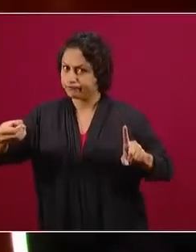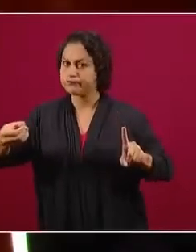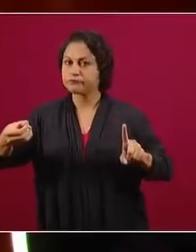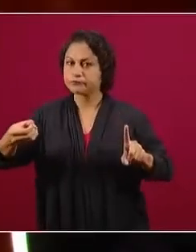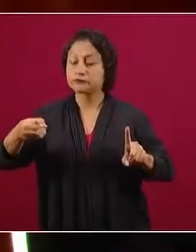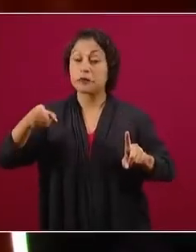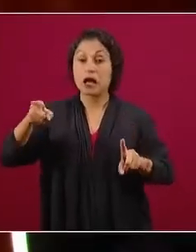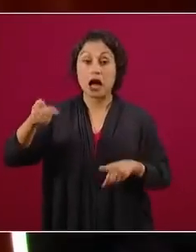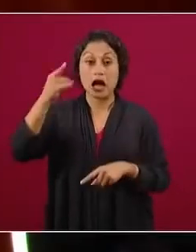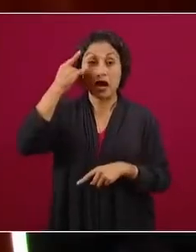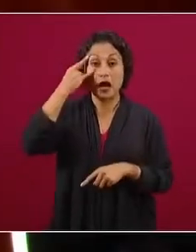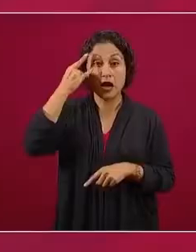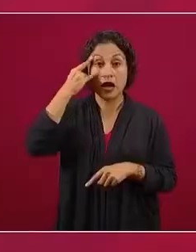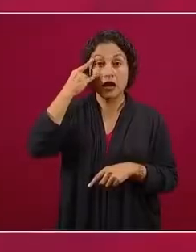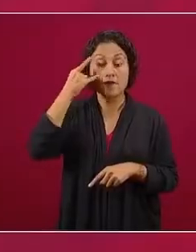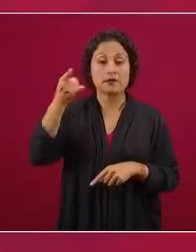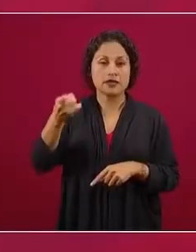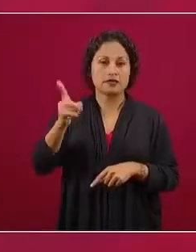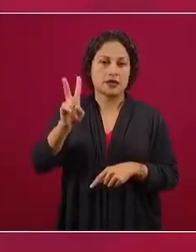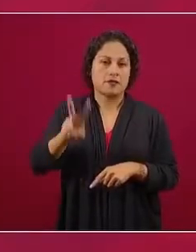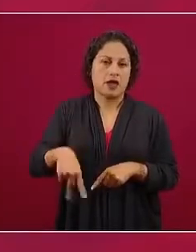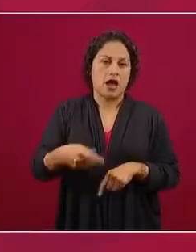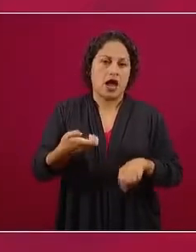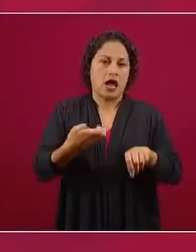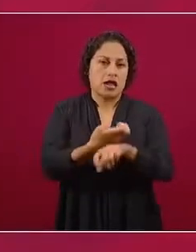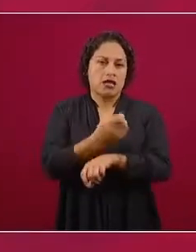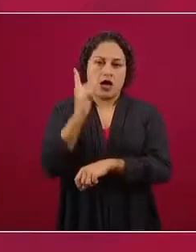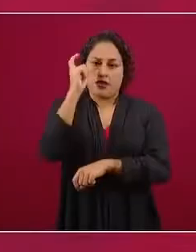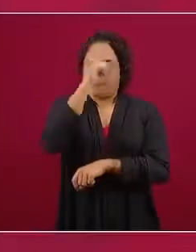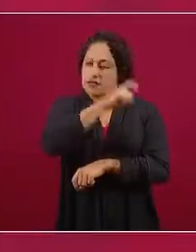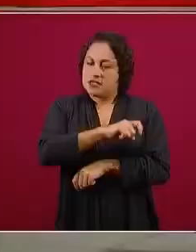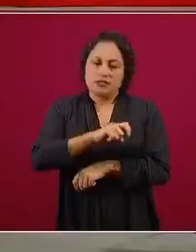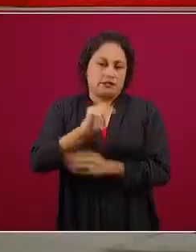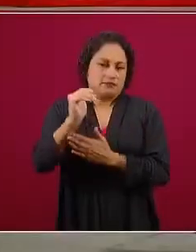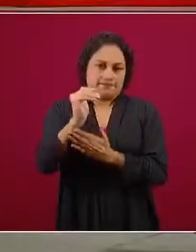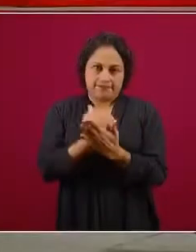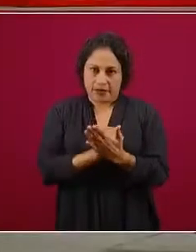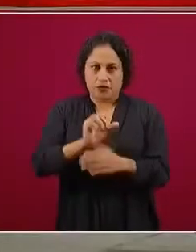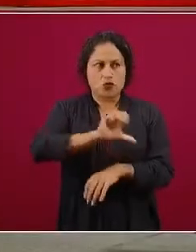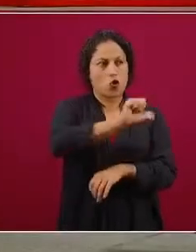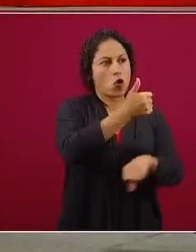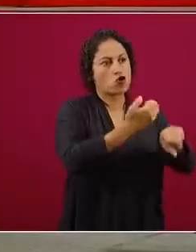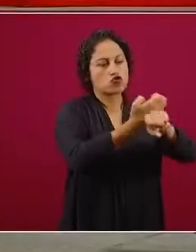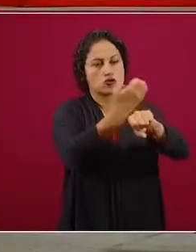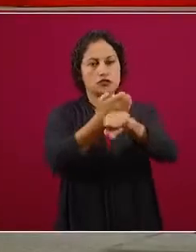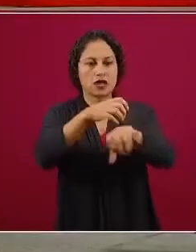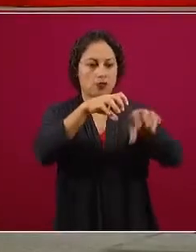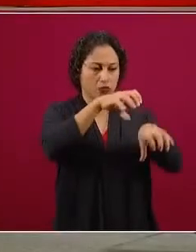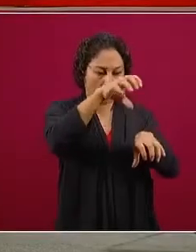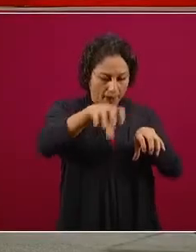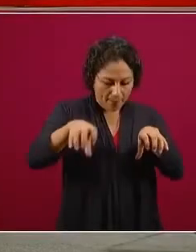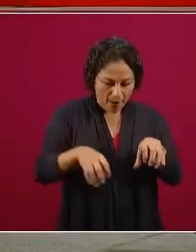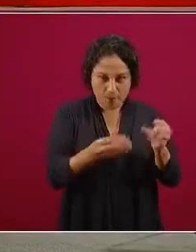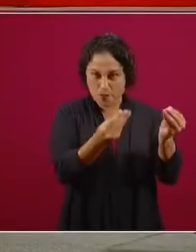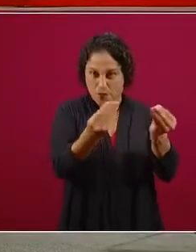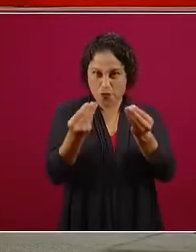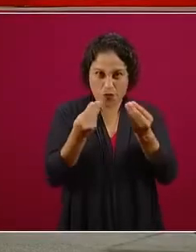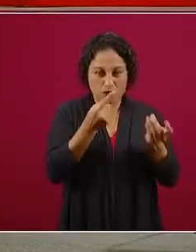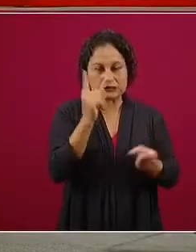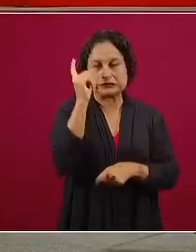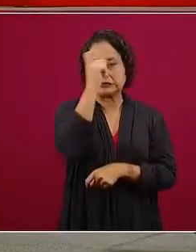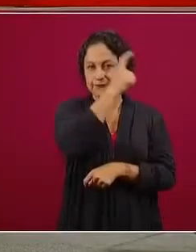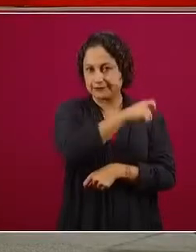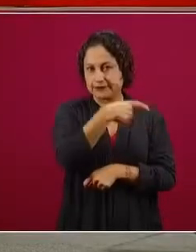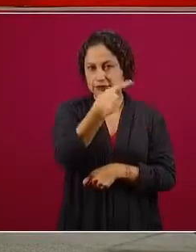estado geográficamente no tan complicado como son otros, en donde hay diversidad de regiones y